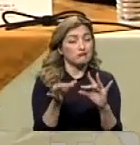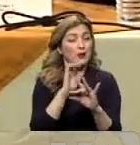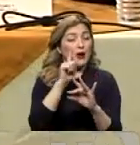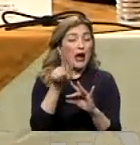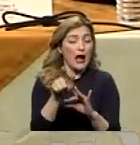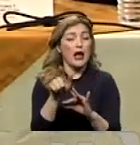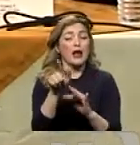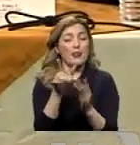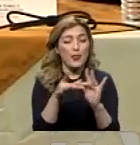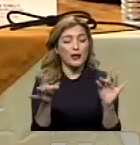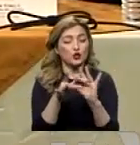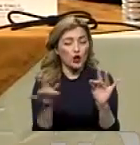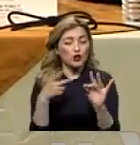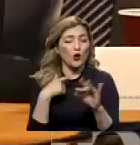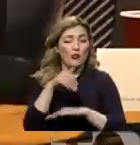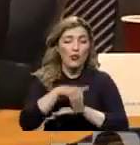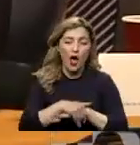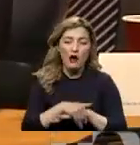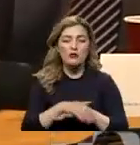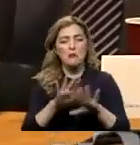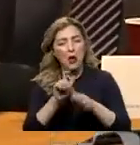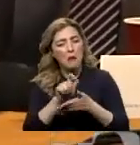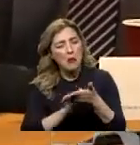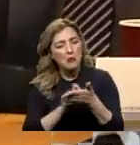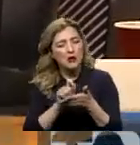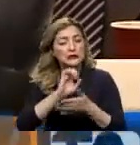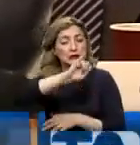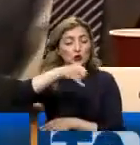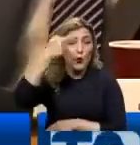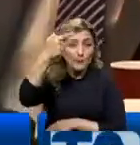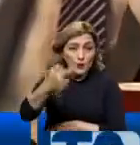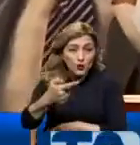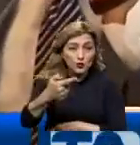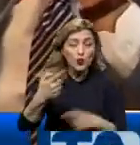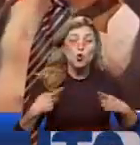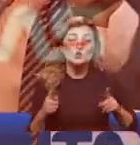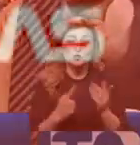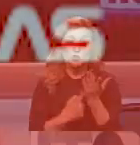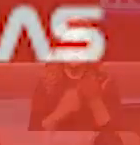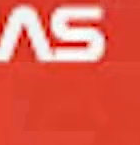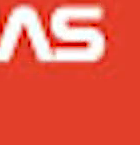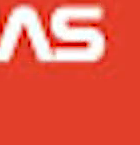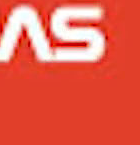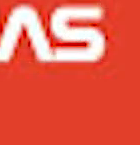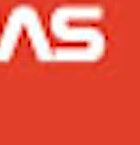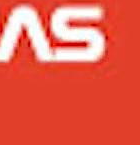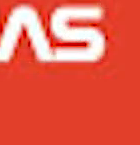debatirse el jueves en el Pleno de la Asamblea. En Quito, Andrea Samaniego, 24 horas.